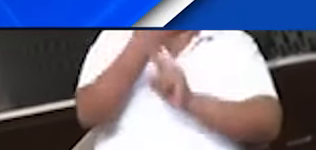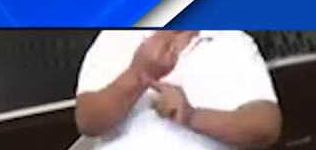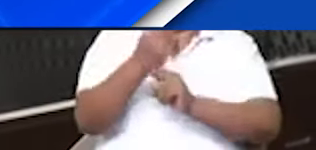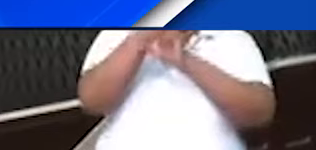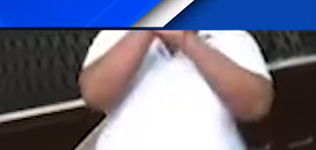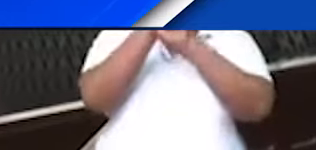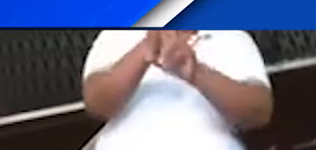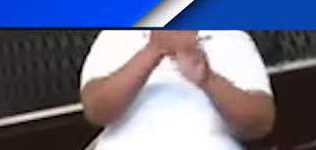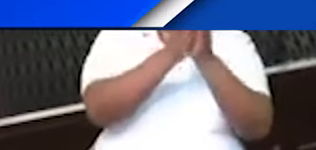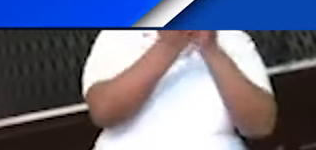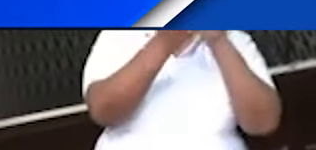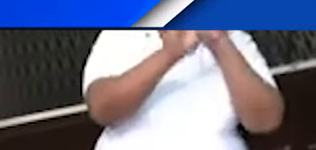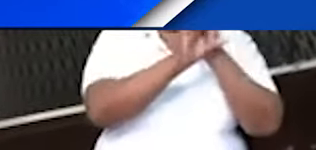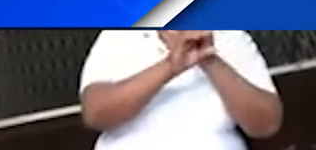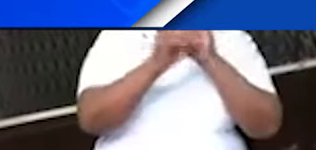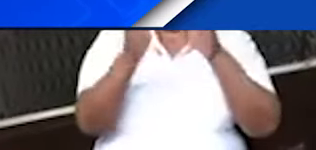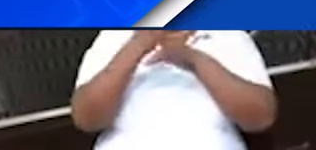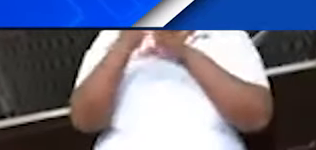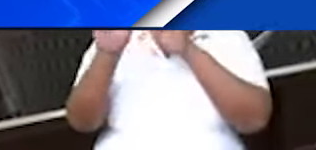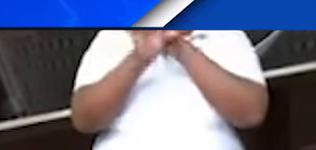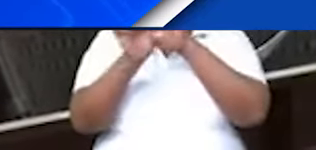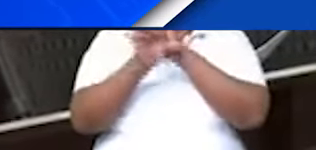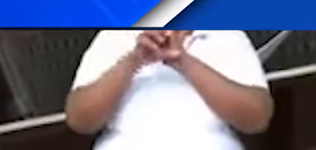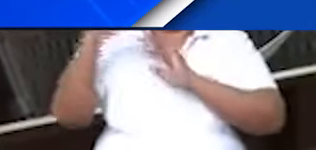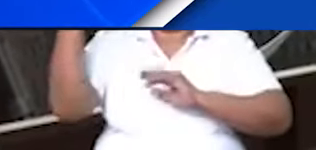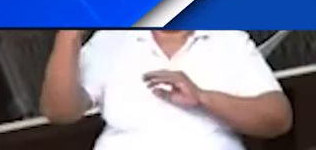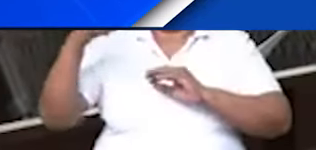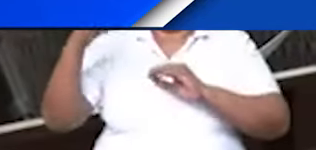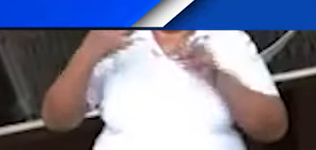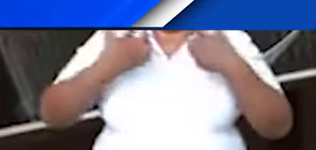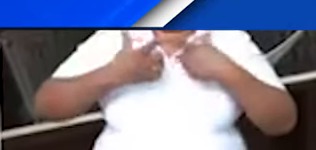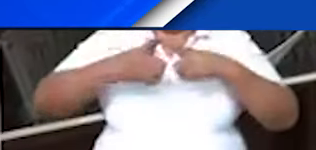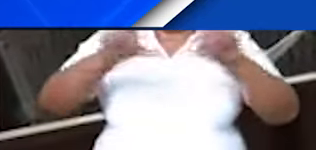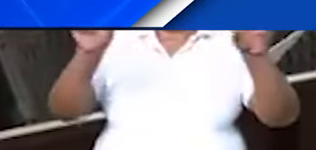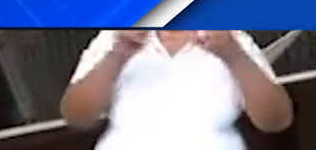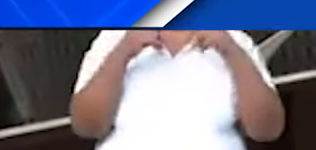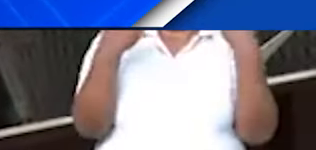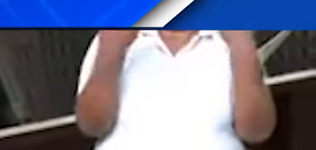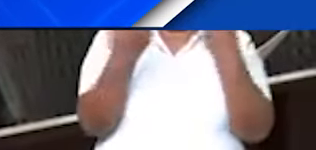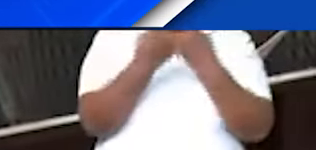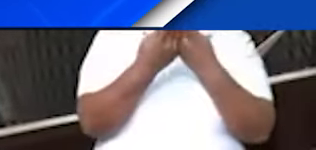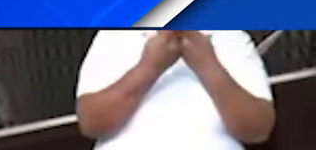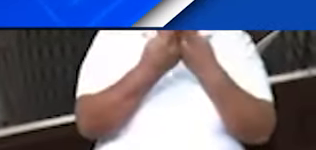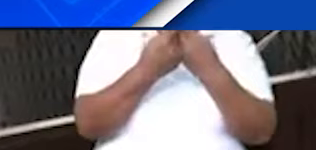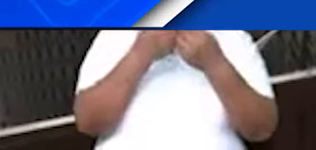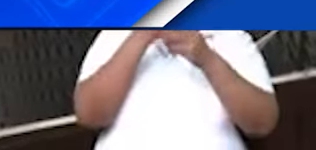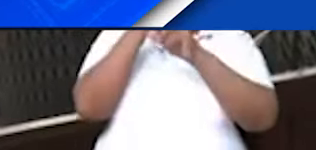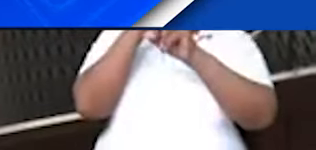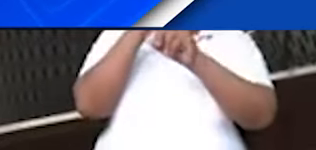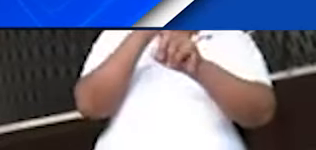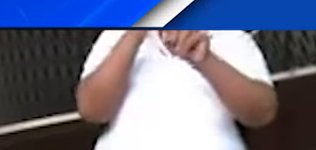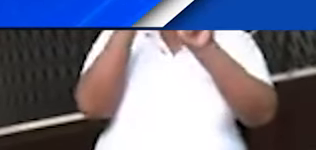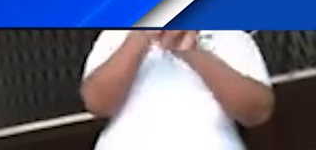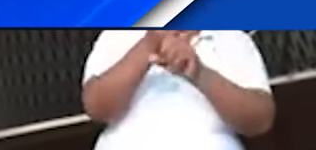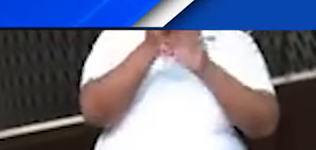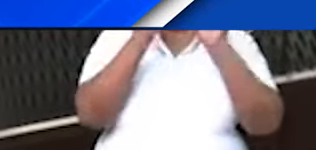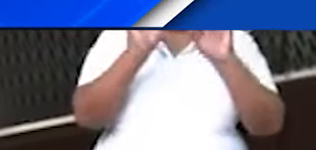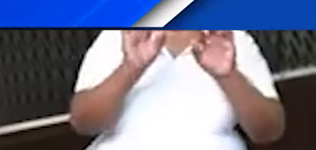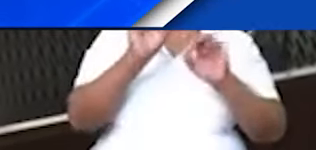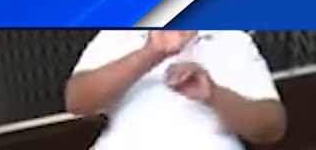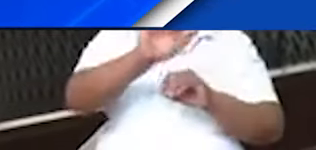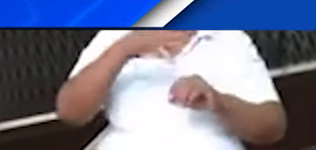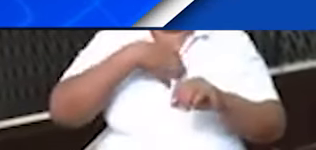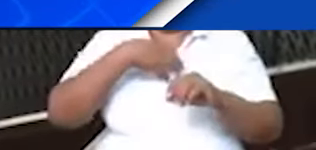la Constitución y las leyes, los derechos y las libertades del pueblo y cumplir fielmente y a conciencia